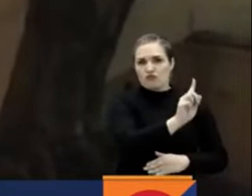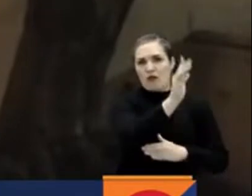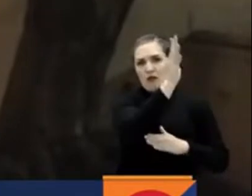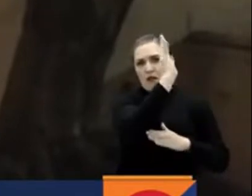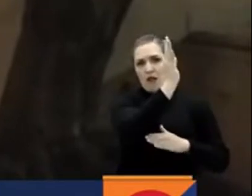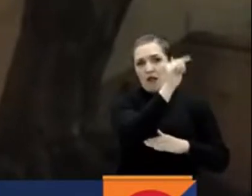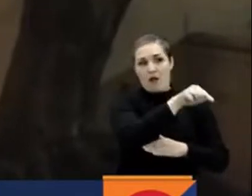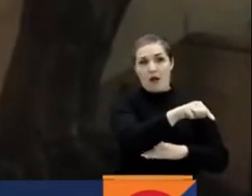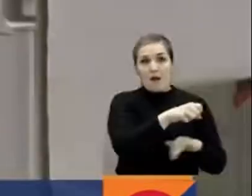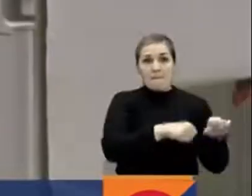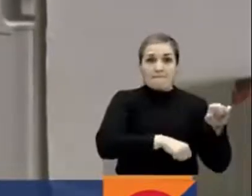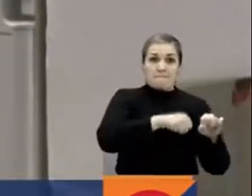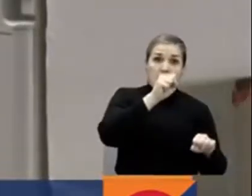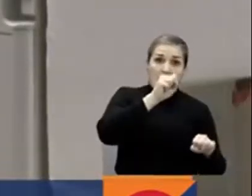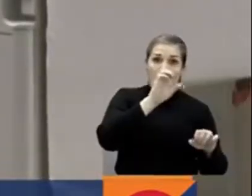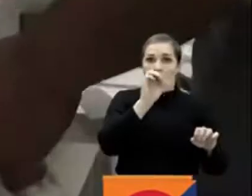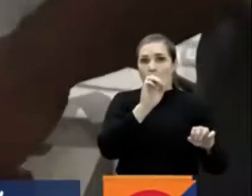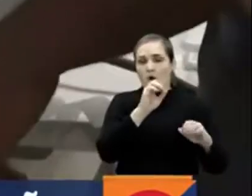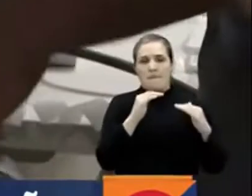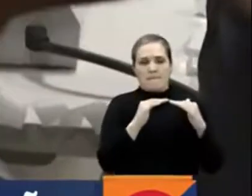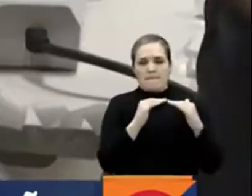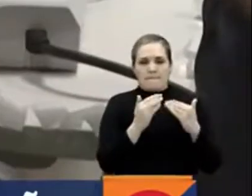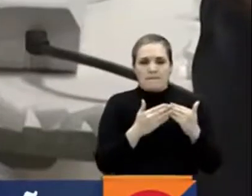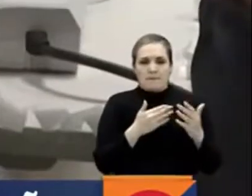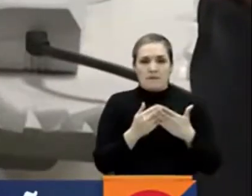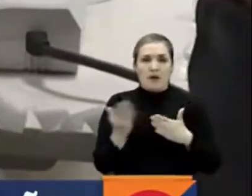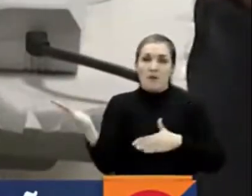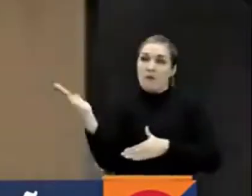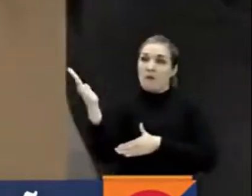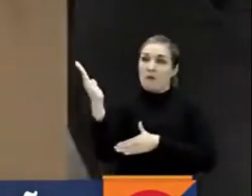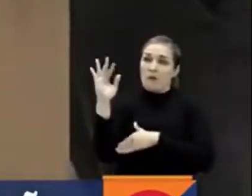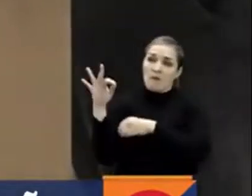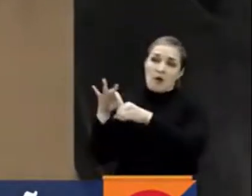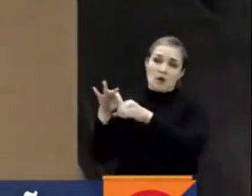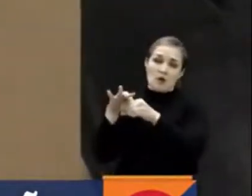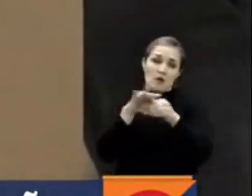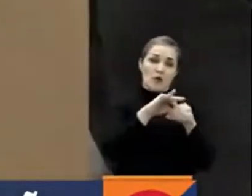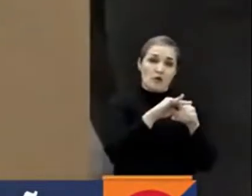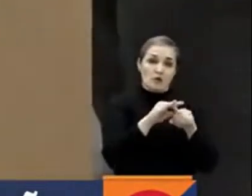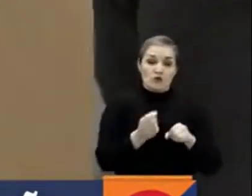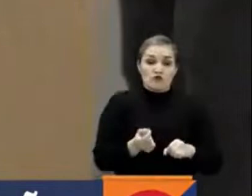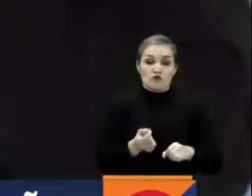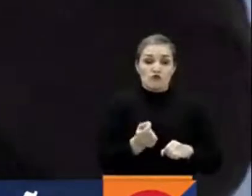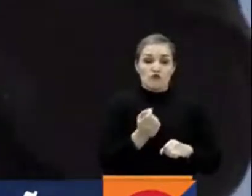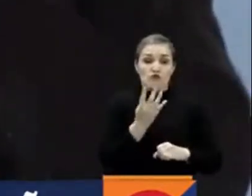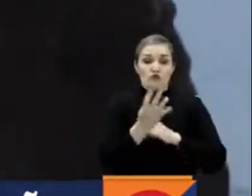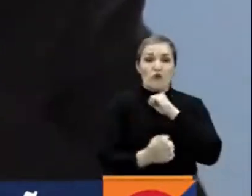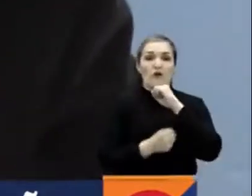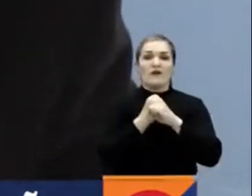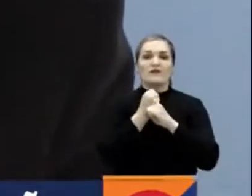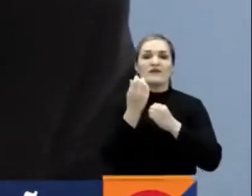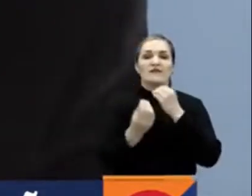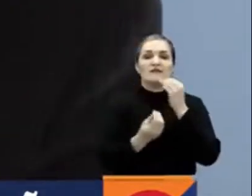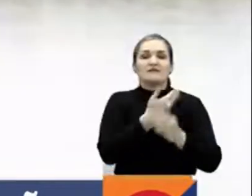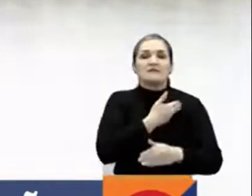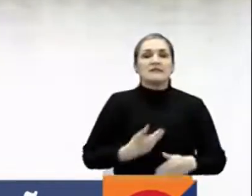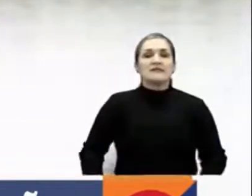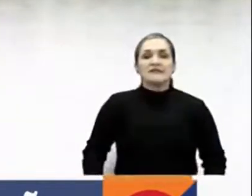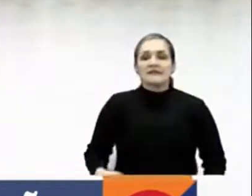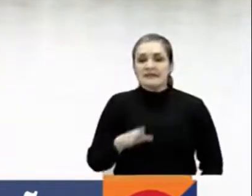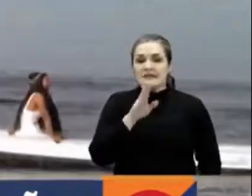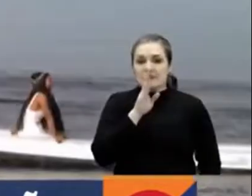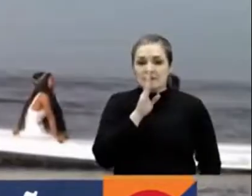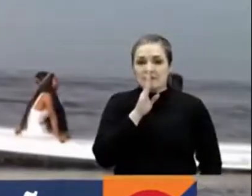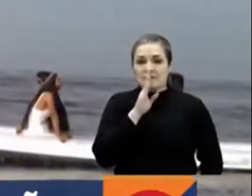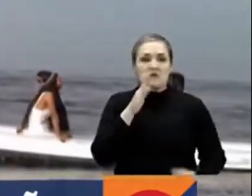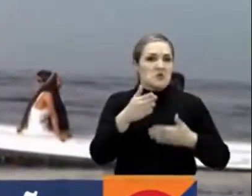no en la primera vuelta. Así se selló el destino por los próximos 4 años en Brasil. Sin